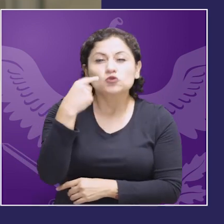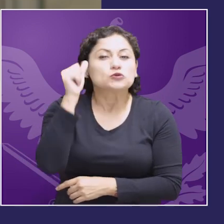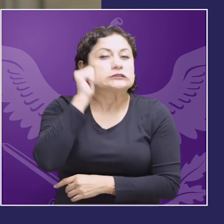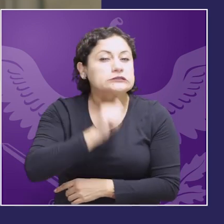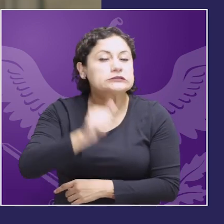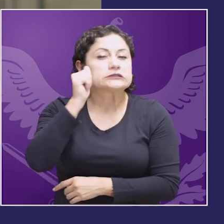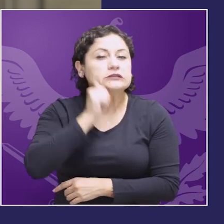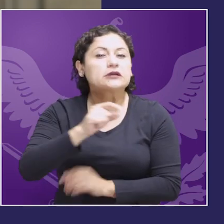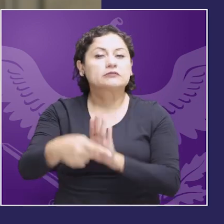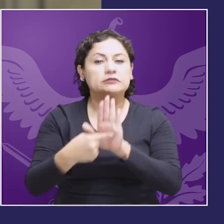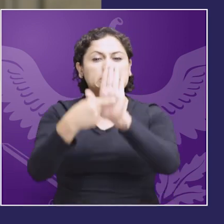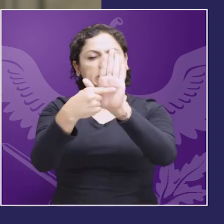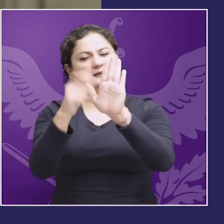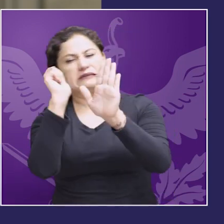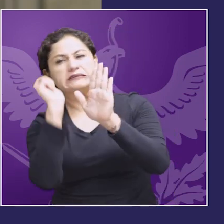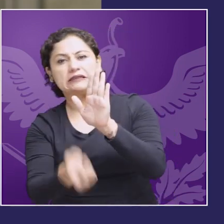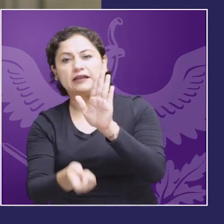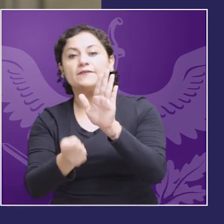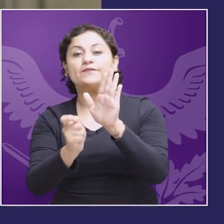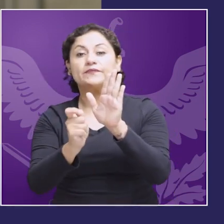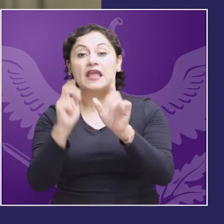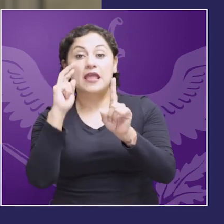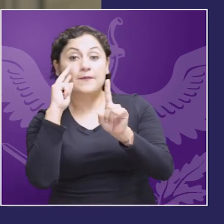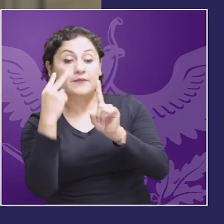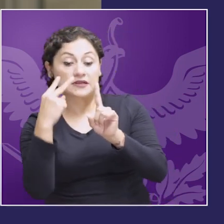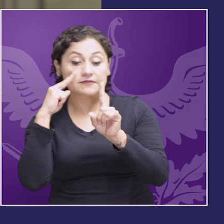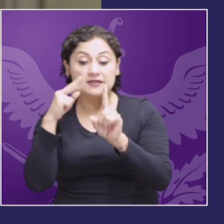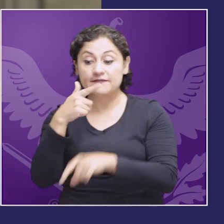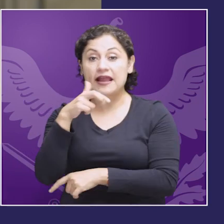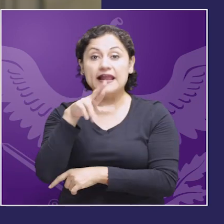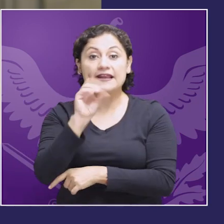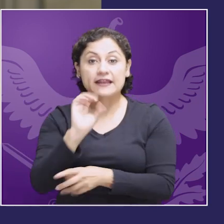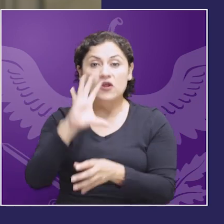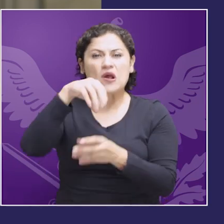gráfica. Incorporar perspectiva de género significa disolver